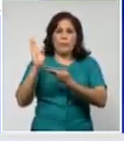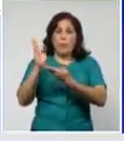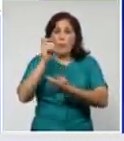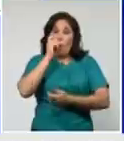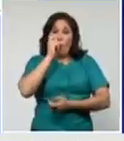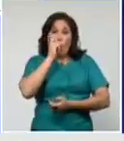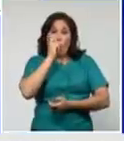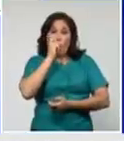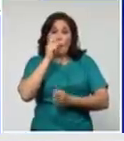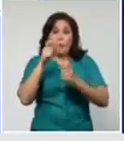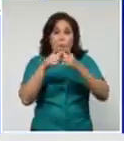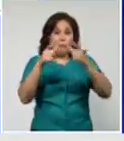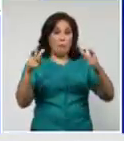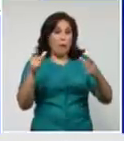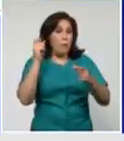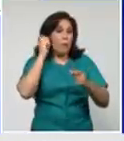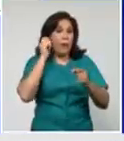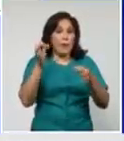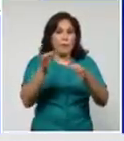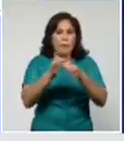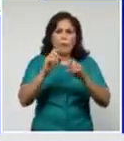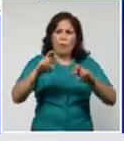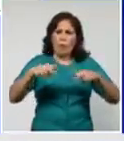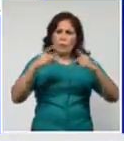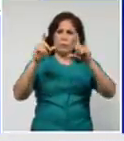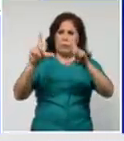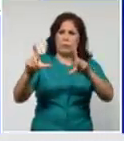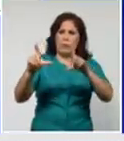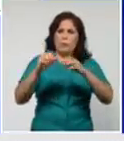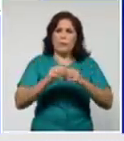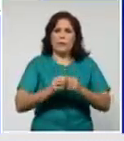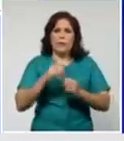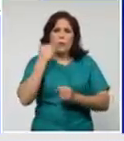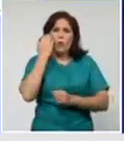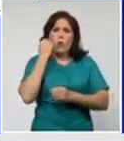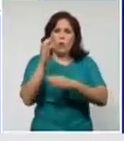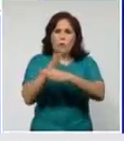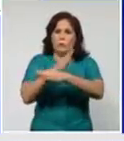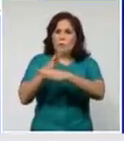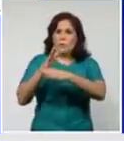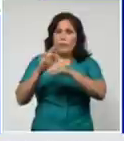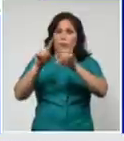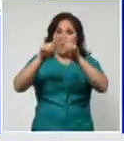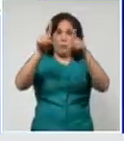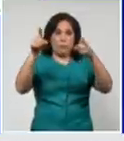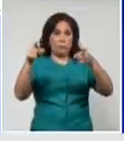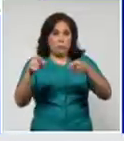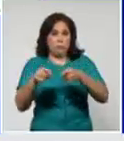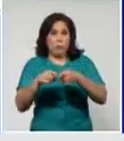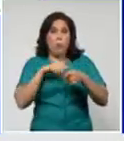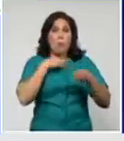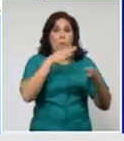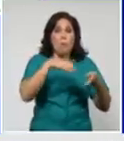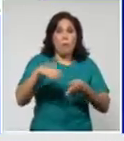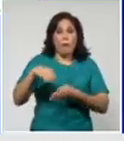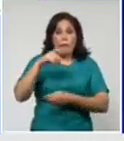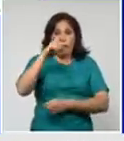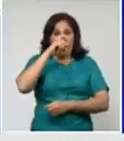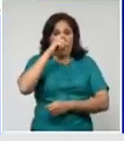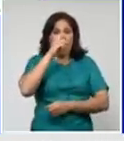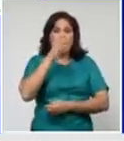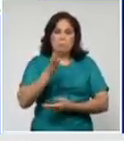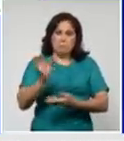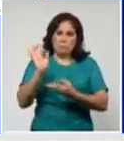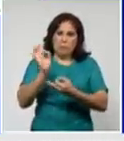sexo femenino. La próxima. Y por último, fallecidos por edades, es lo